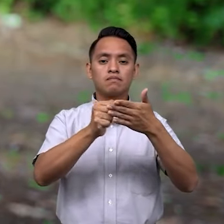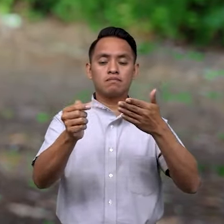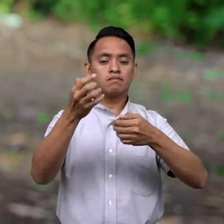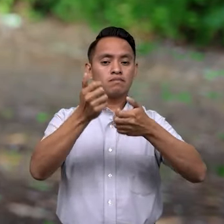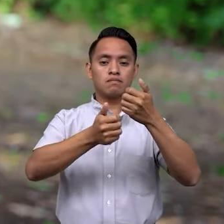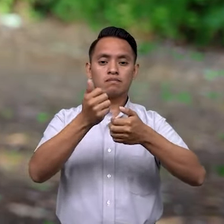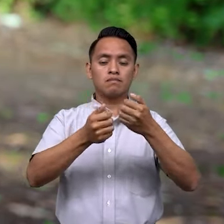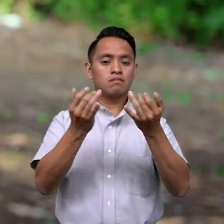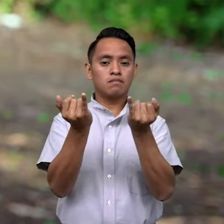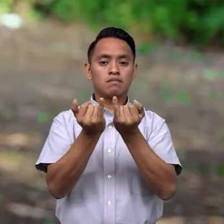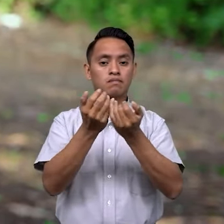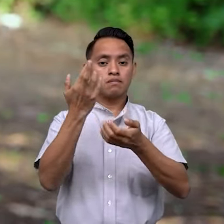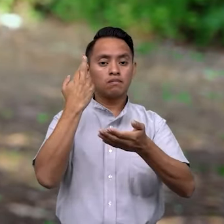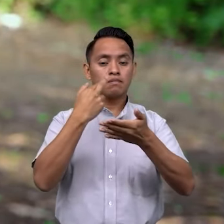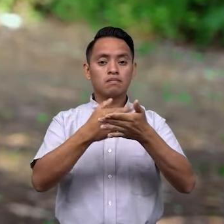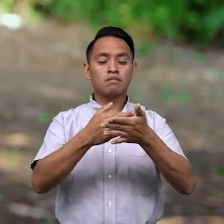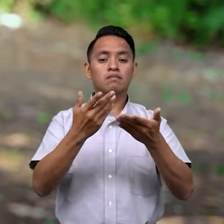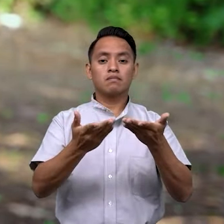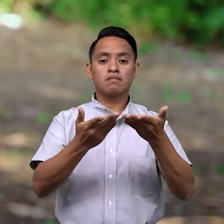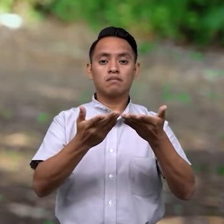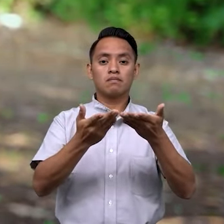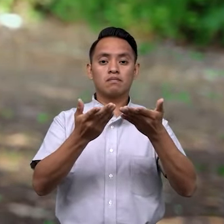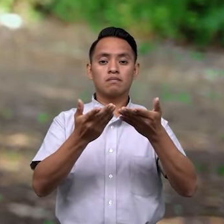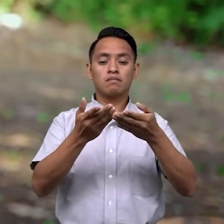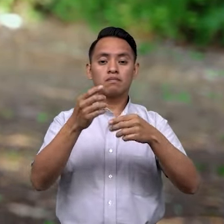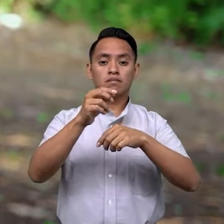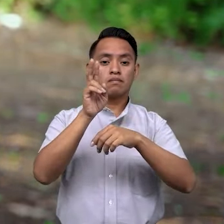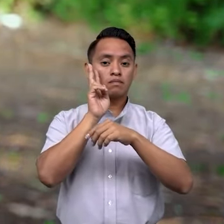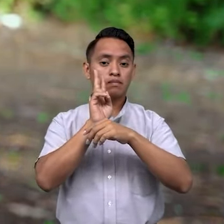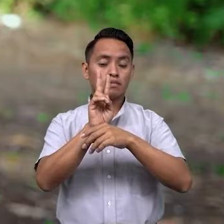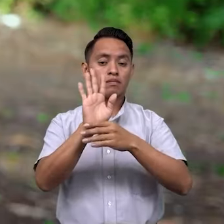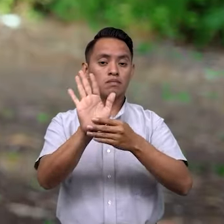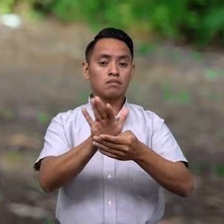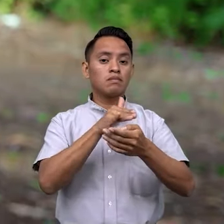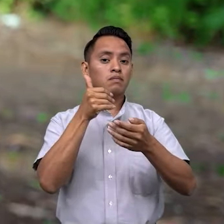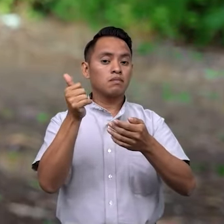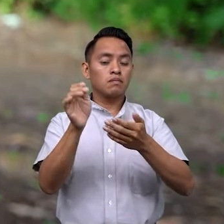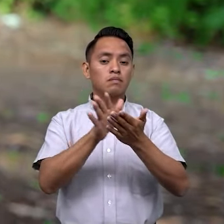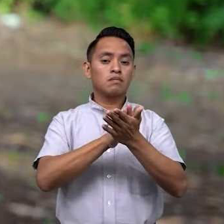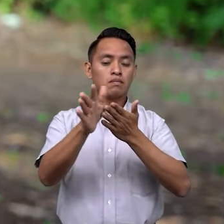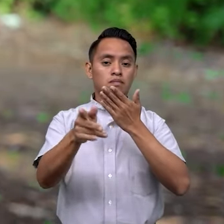emergencia. Asimismo, recuerde comentar, sugerir, ver esta edición y otras